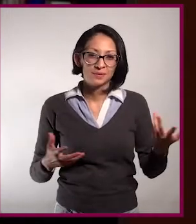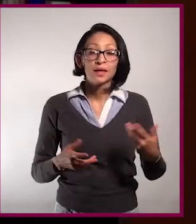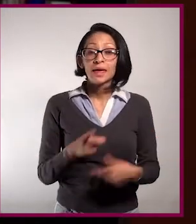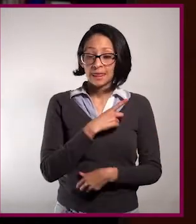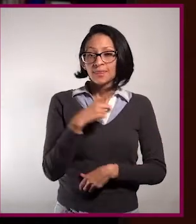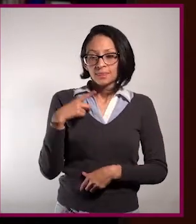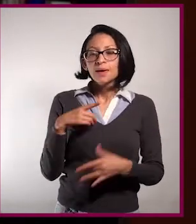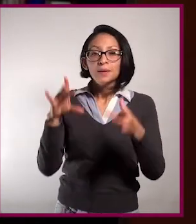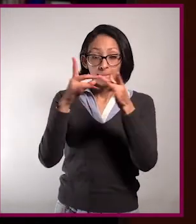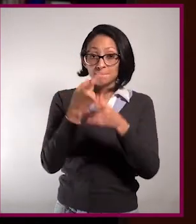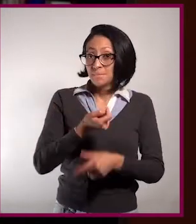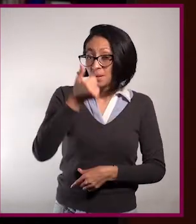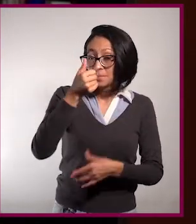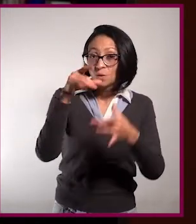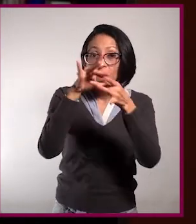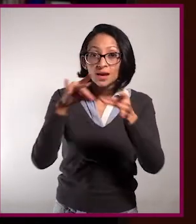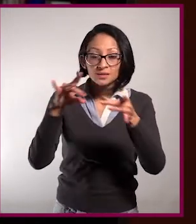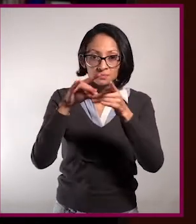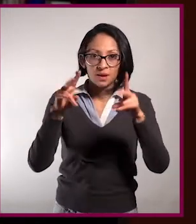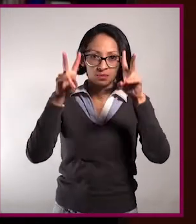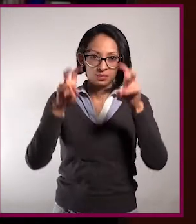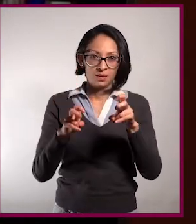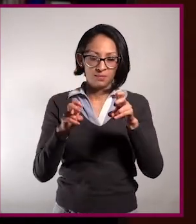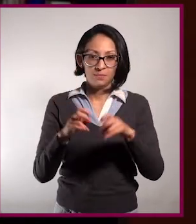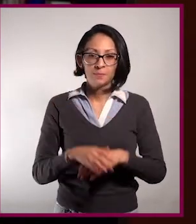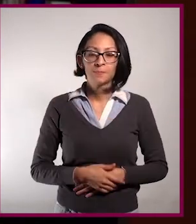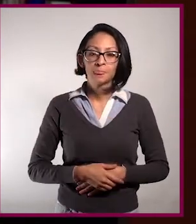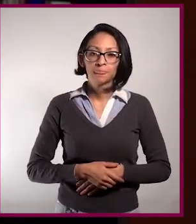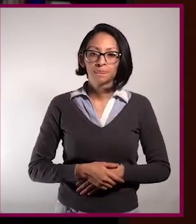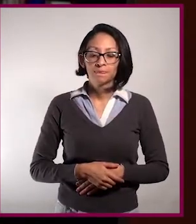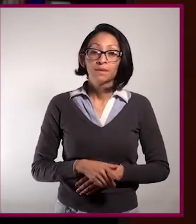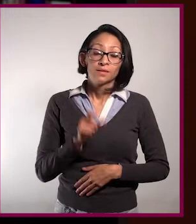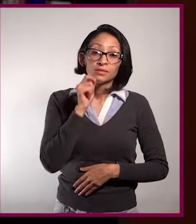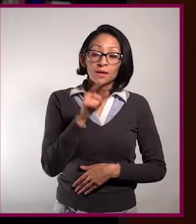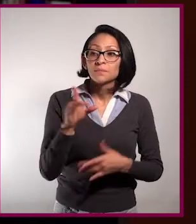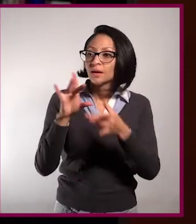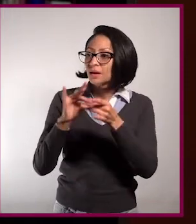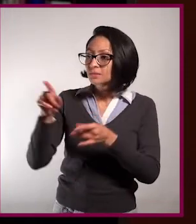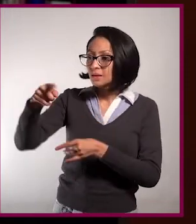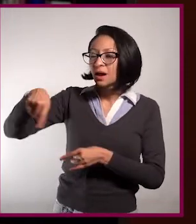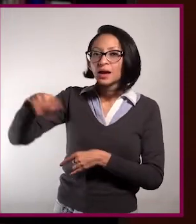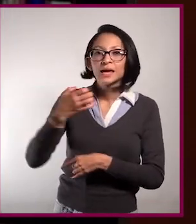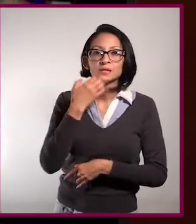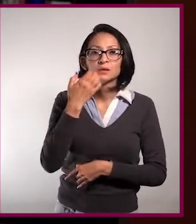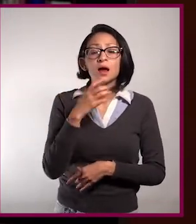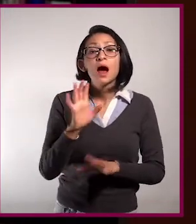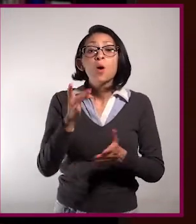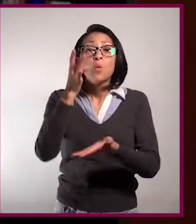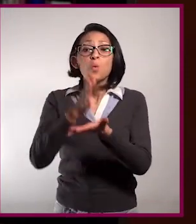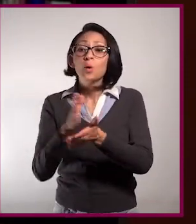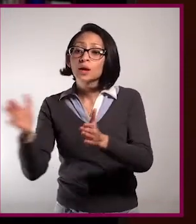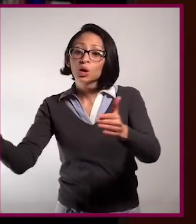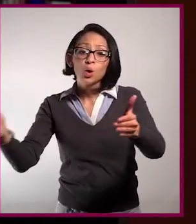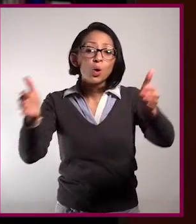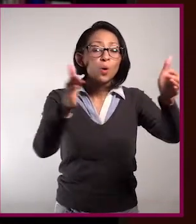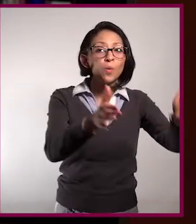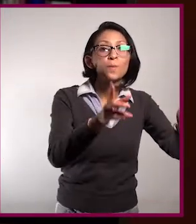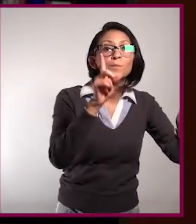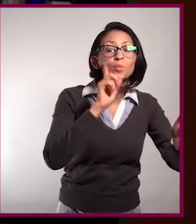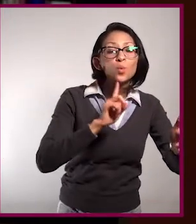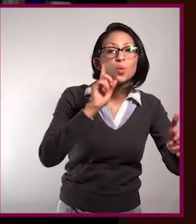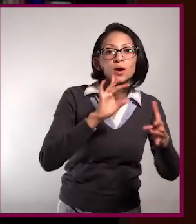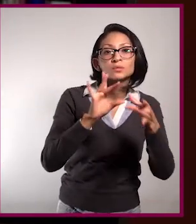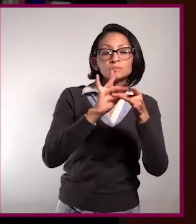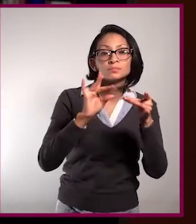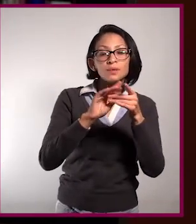ser muy importante y hablarlo no solamente me refiero a lo que ha pasado muchas veces en las escuelas, que es vamos a hablar solo con las mujeres sobre el